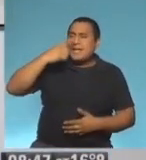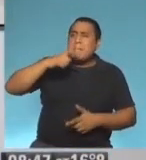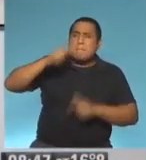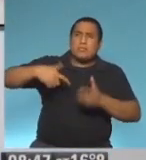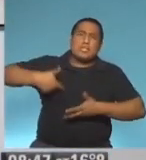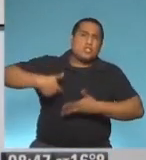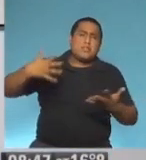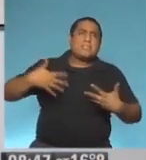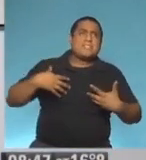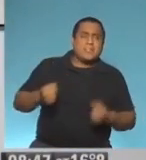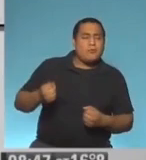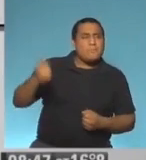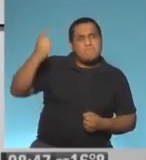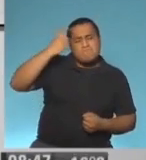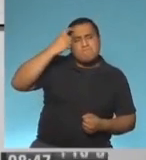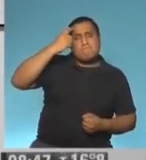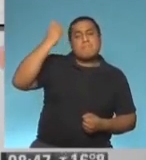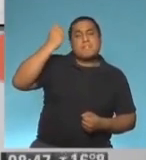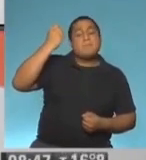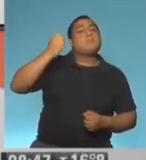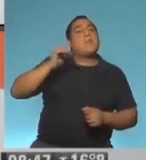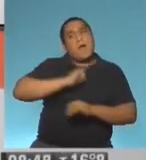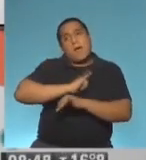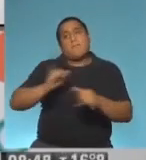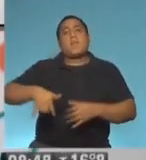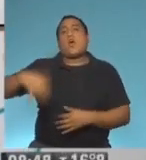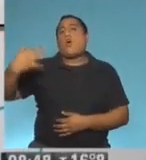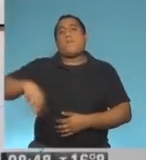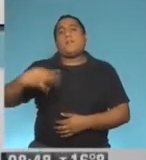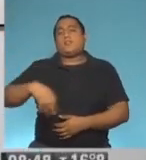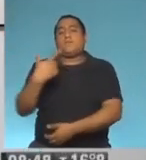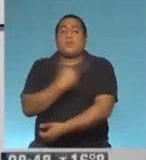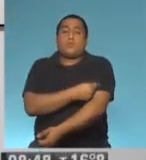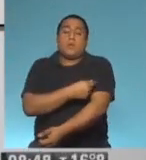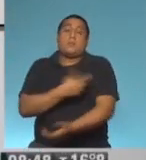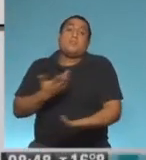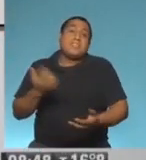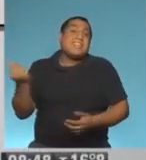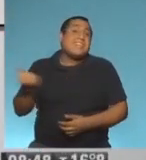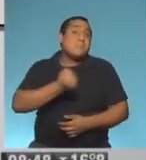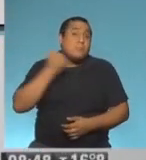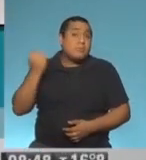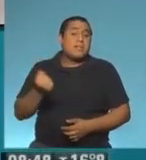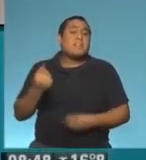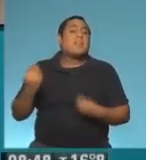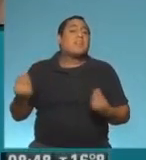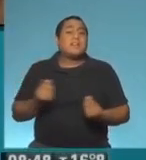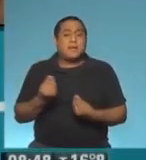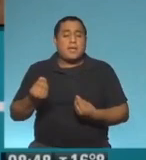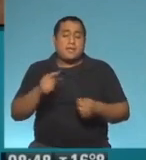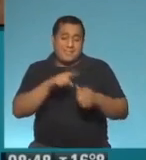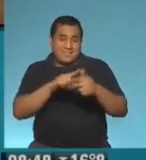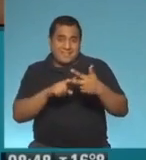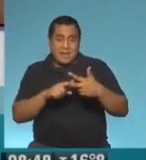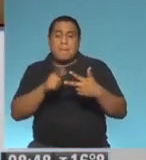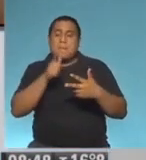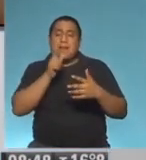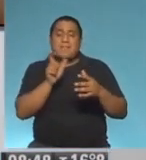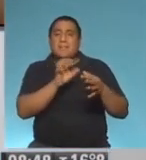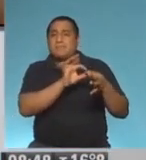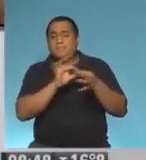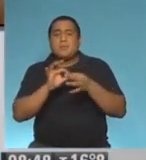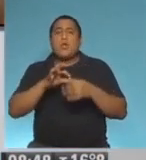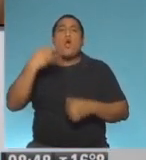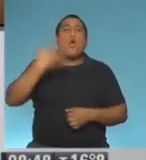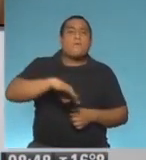población variedad con lo cual acá lo importante es atar estas tres palabras la obligatoriedad